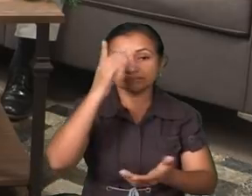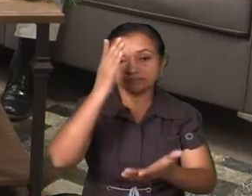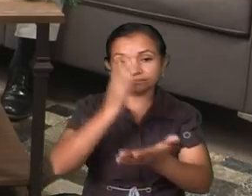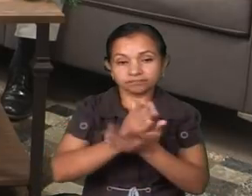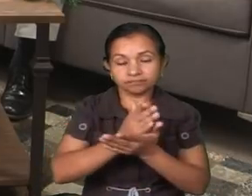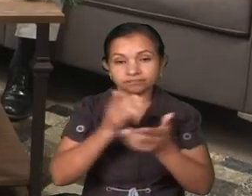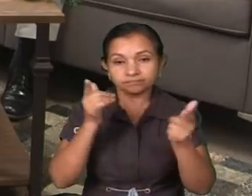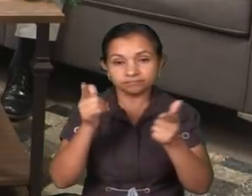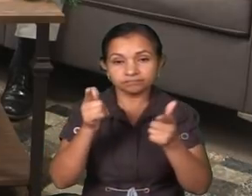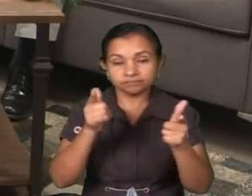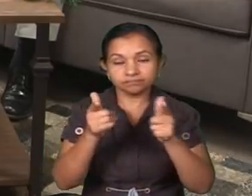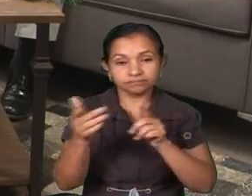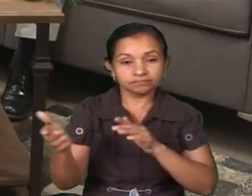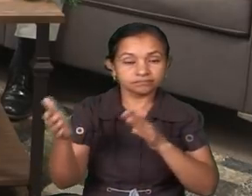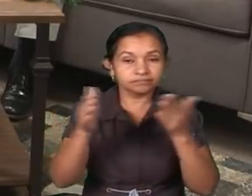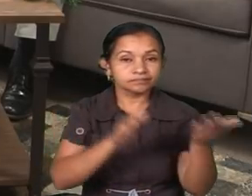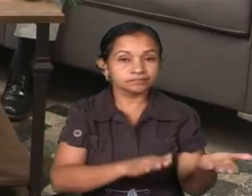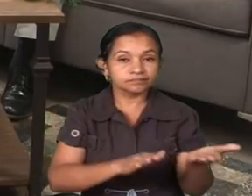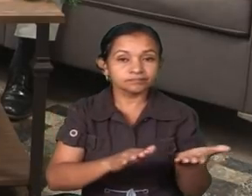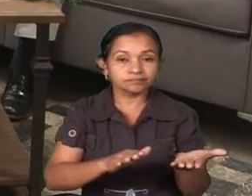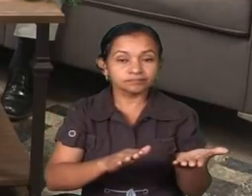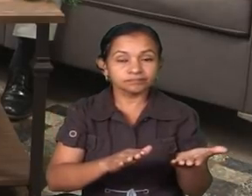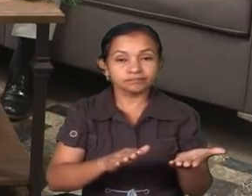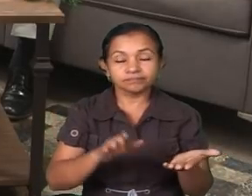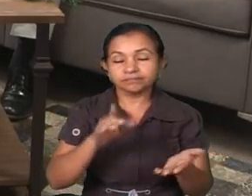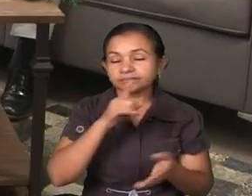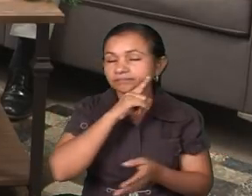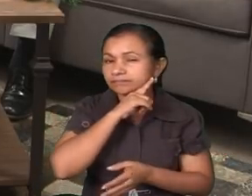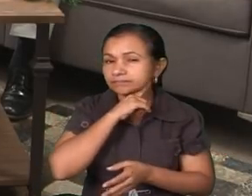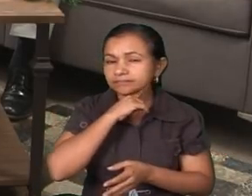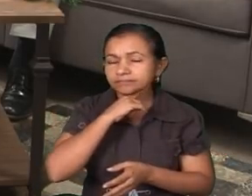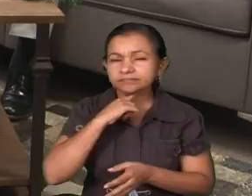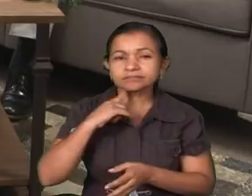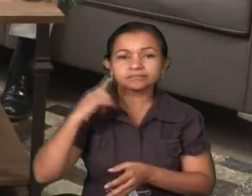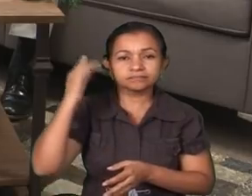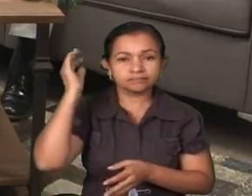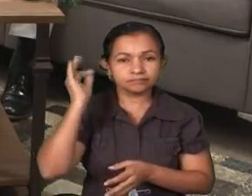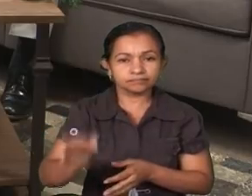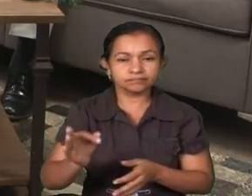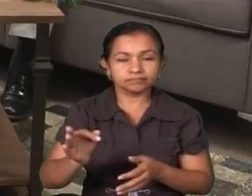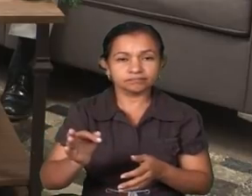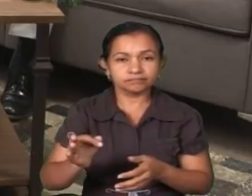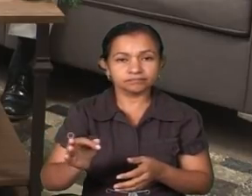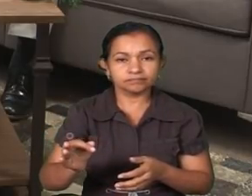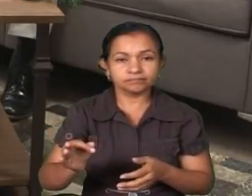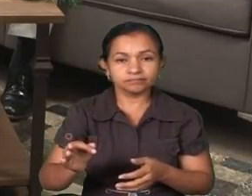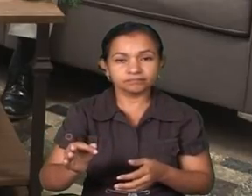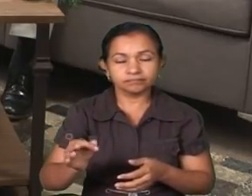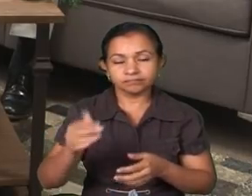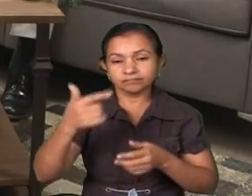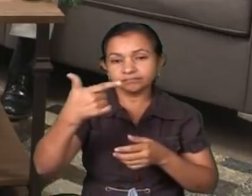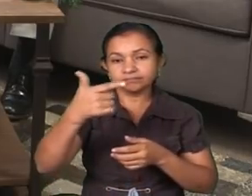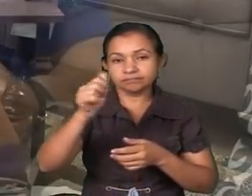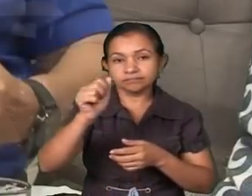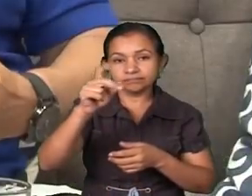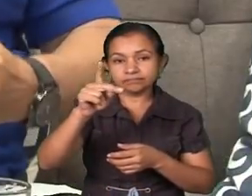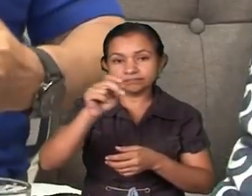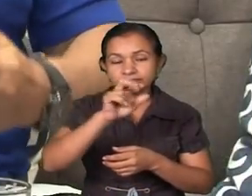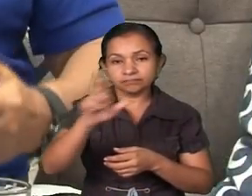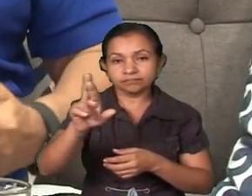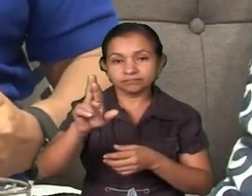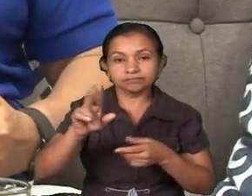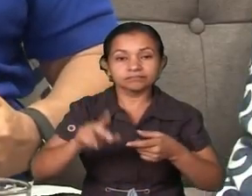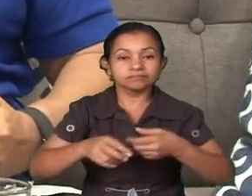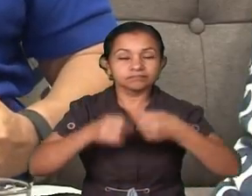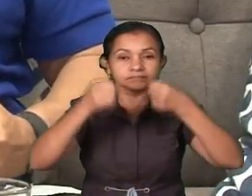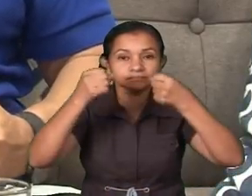un combate murió. Y estoy absolutamente seguro que Gaspar García Laviana,